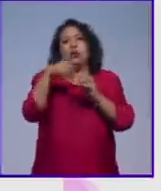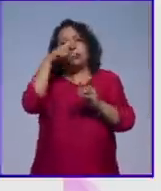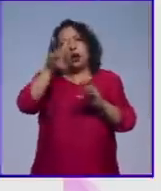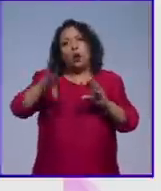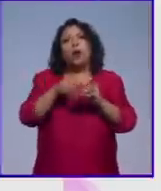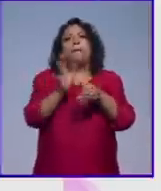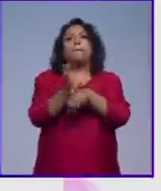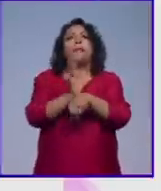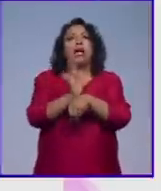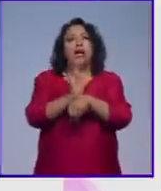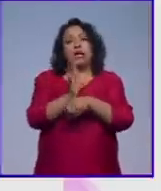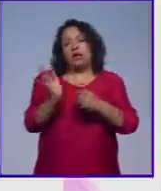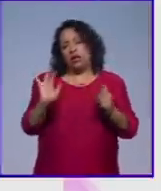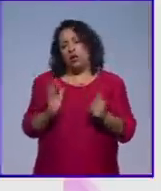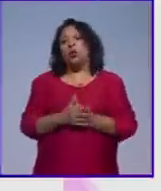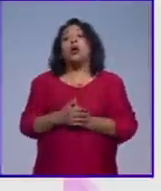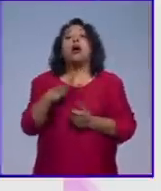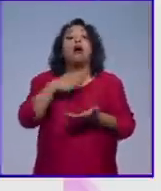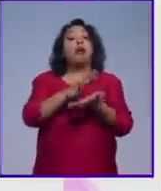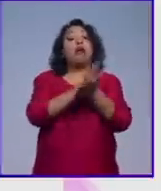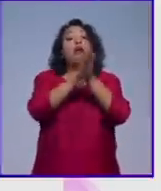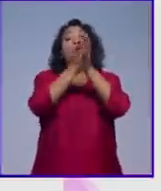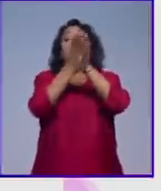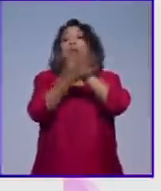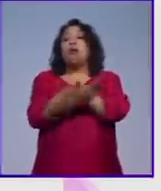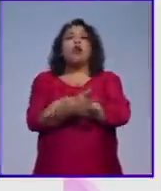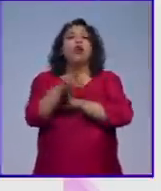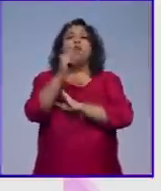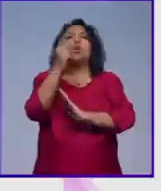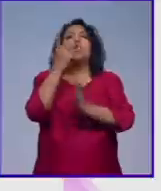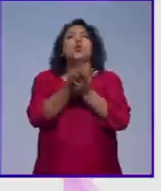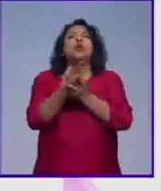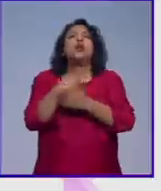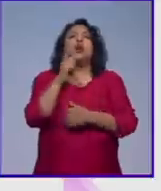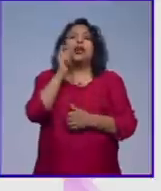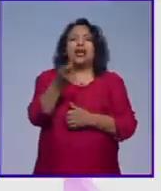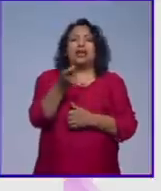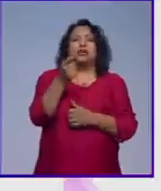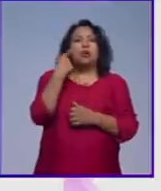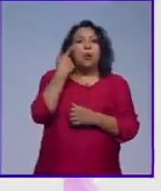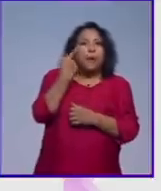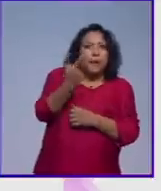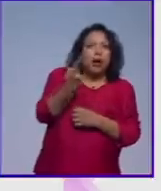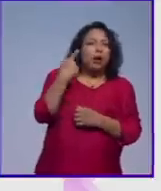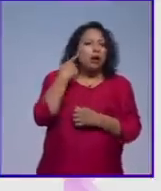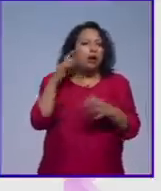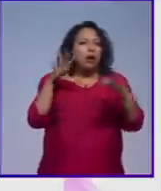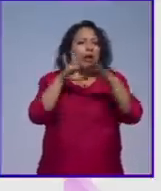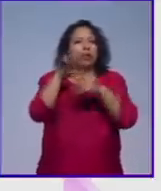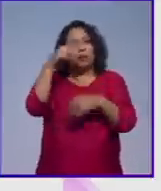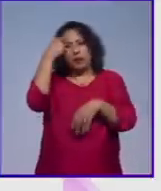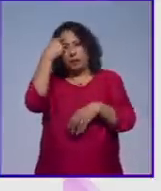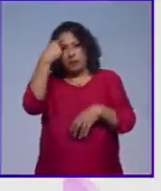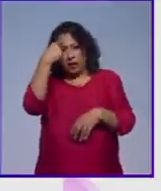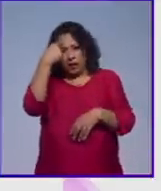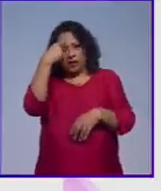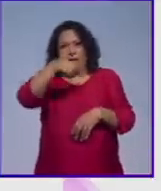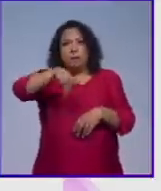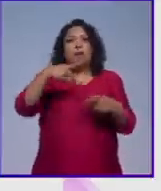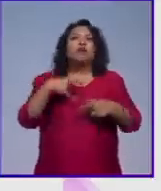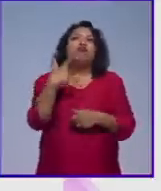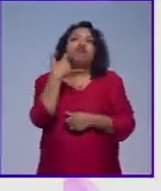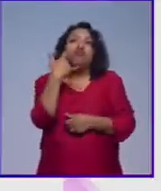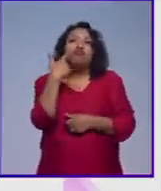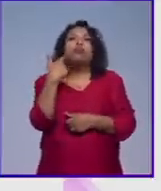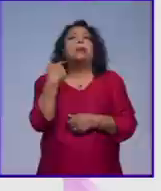como película. Como una sola película. Revolucionar no solo lo que implica hacer audiovisual, sino también la mente de los públicos para